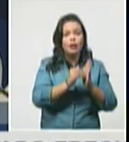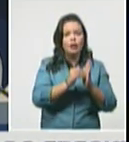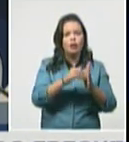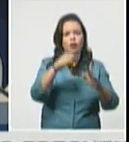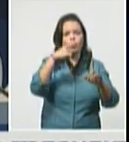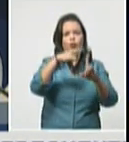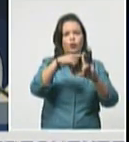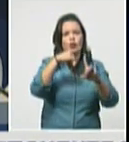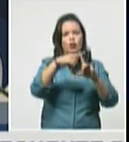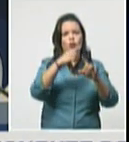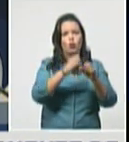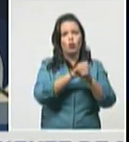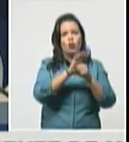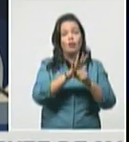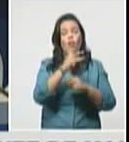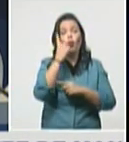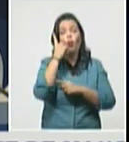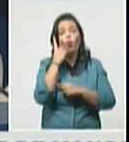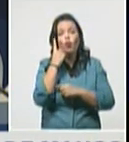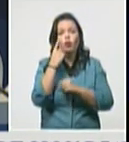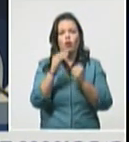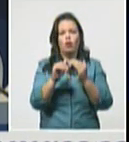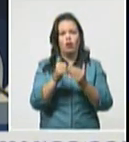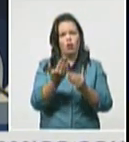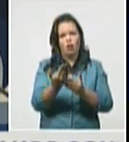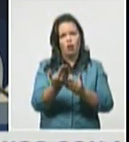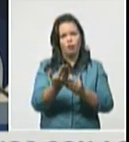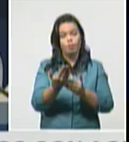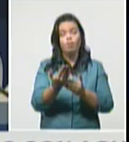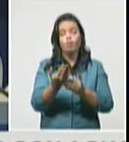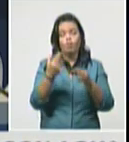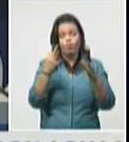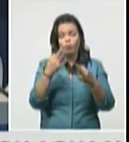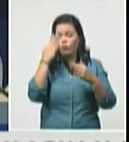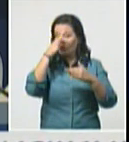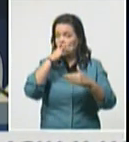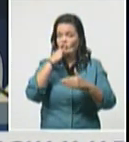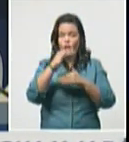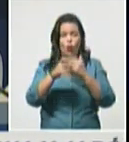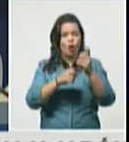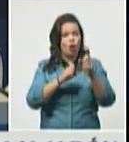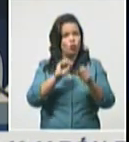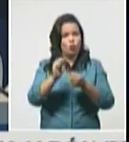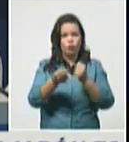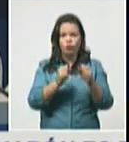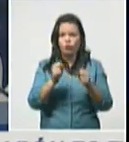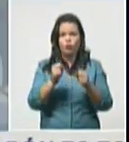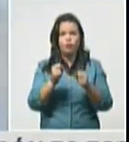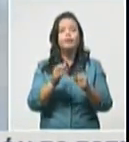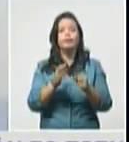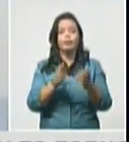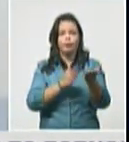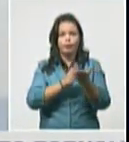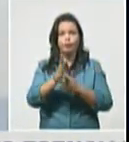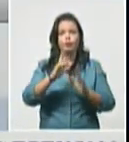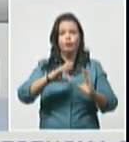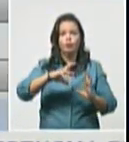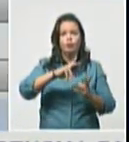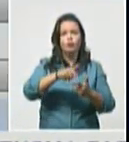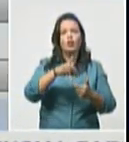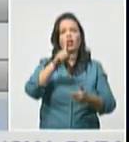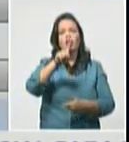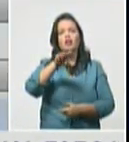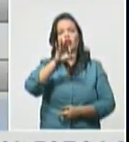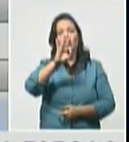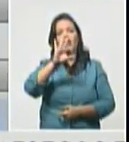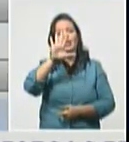se logra control. De esta forma, en el mundo se mantienen los 185 países con casos